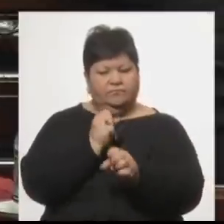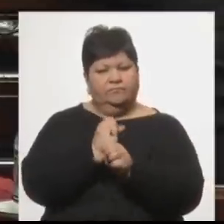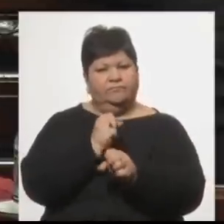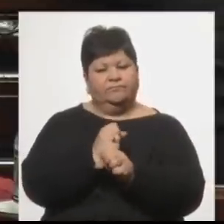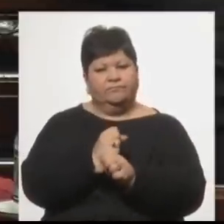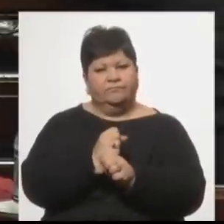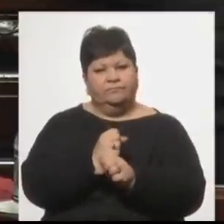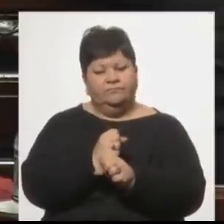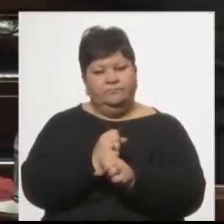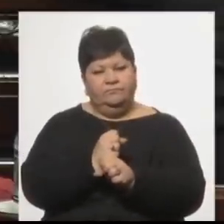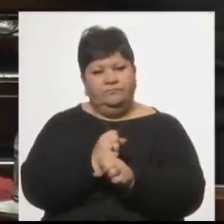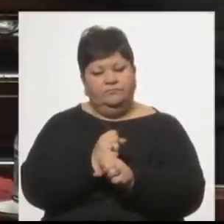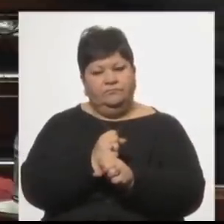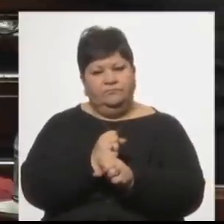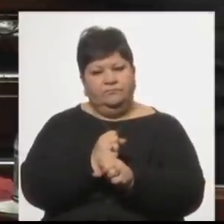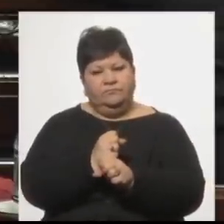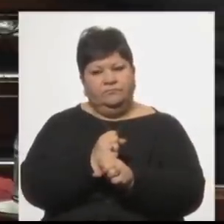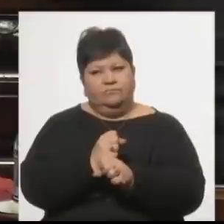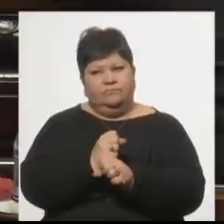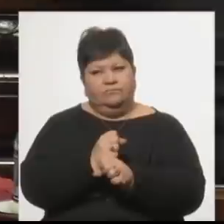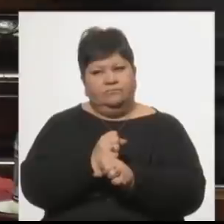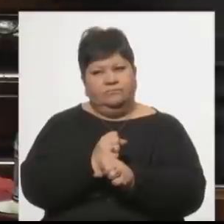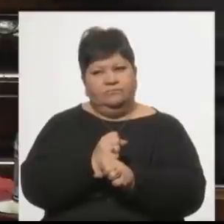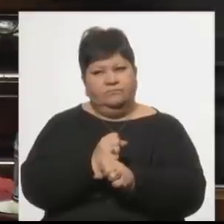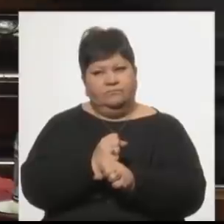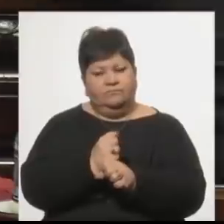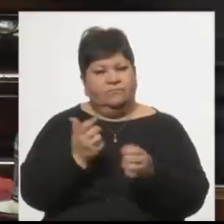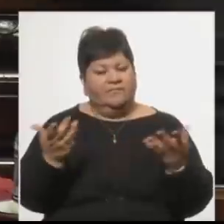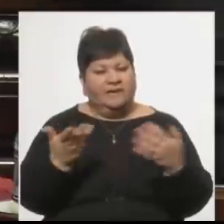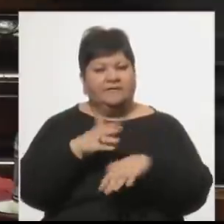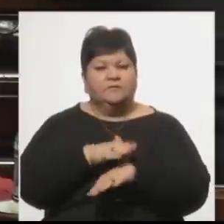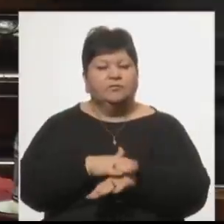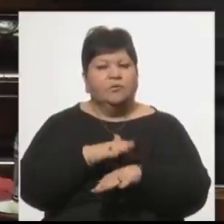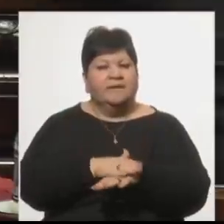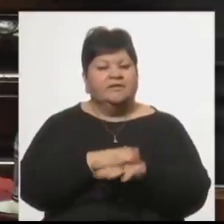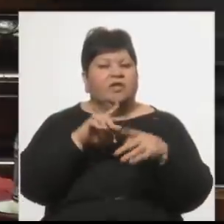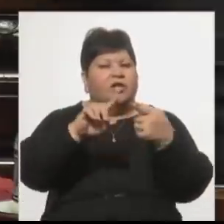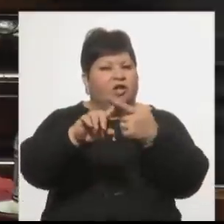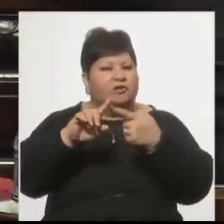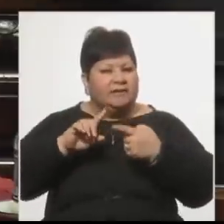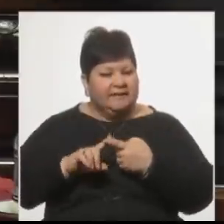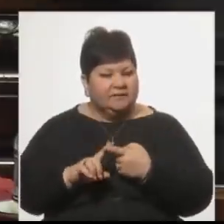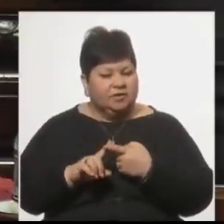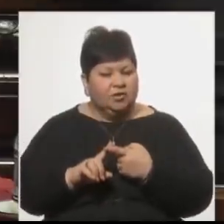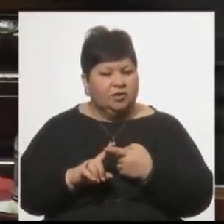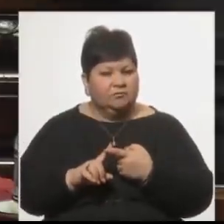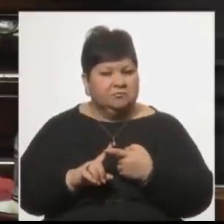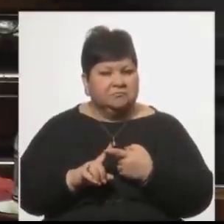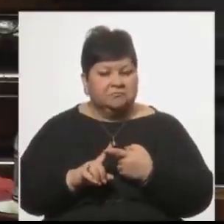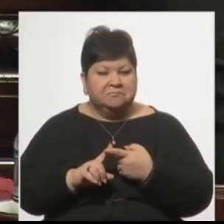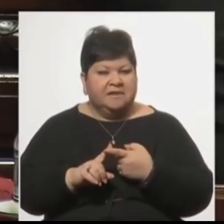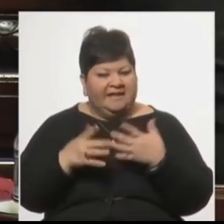que esta es una hora de conciliación, esta es una hora de